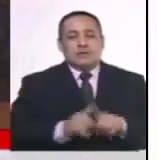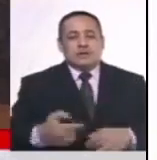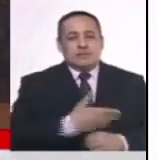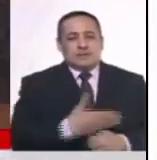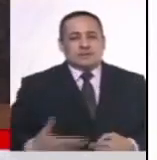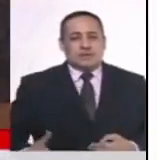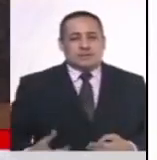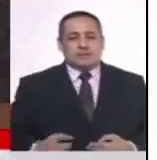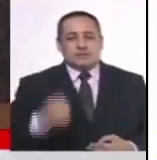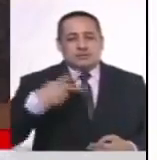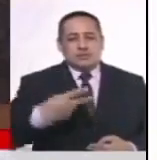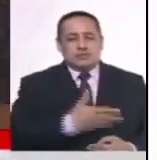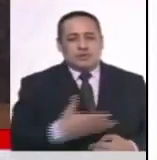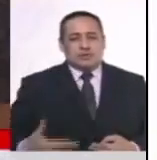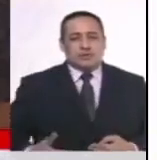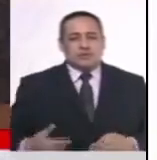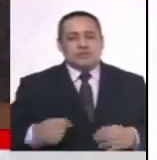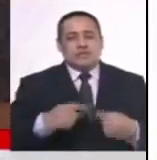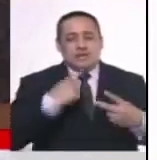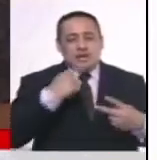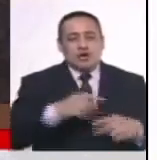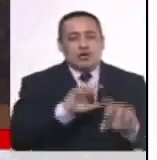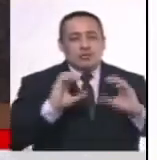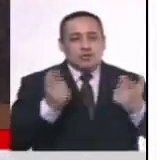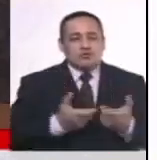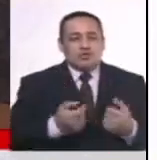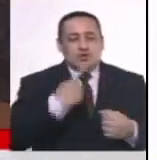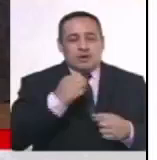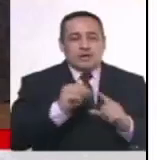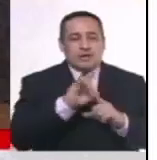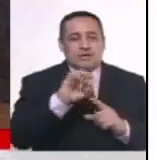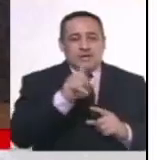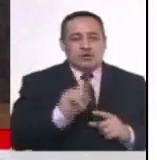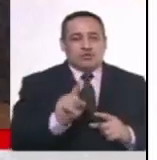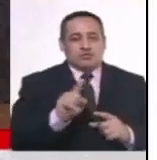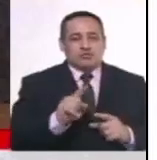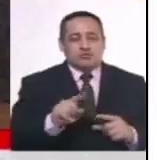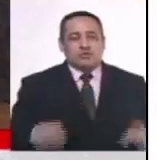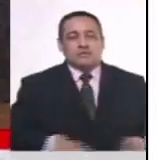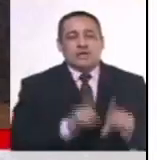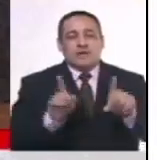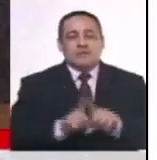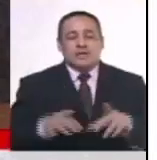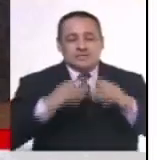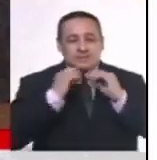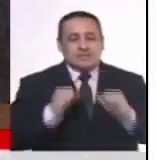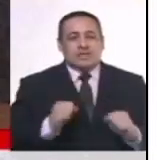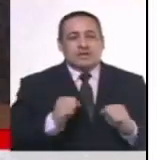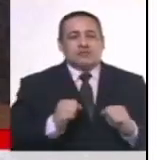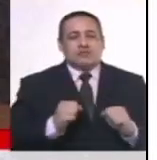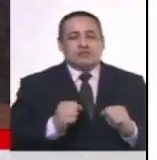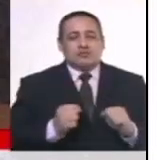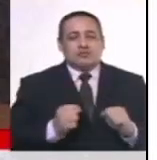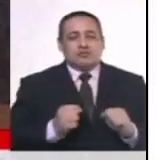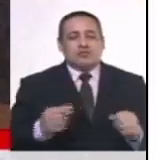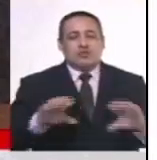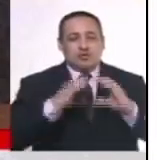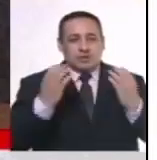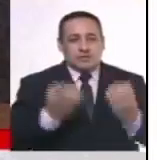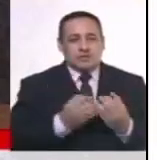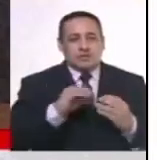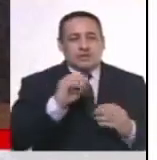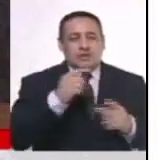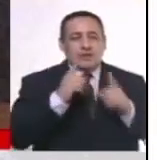presidente, al vicepresidente de esta comisión, al congresista segundo Quiroz Barbosa y al secretario congresista